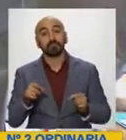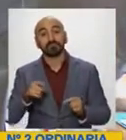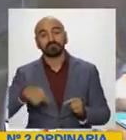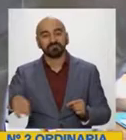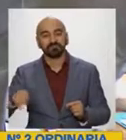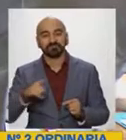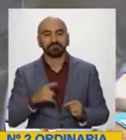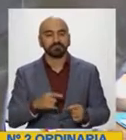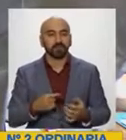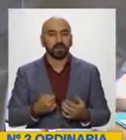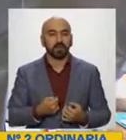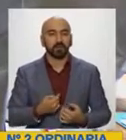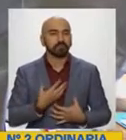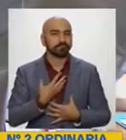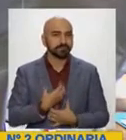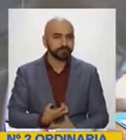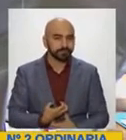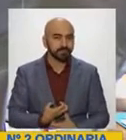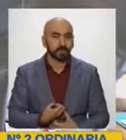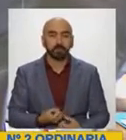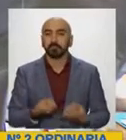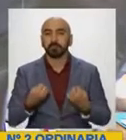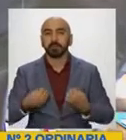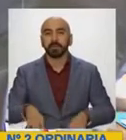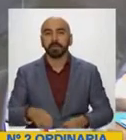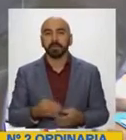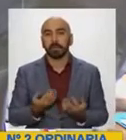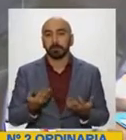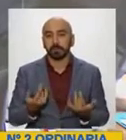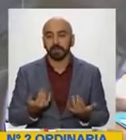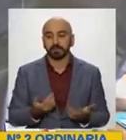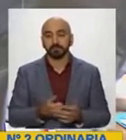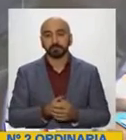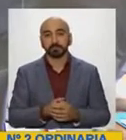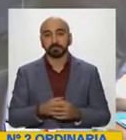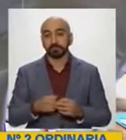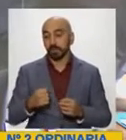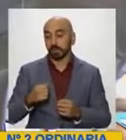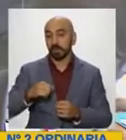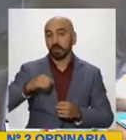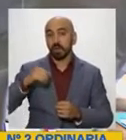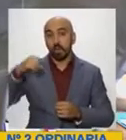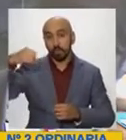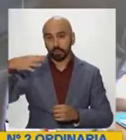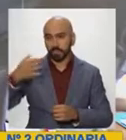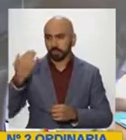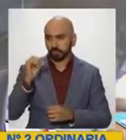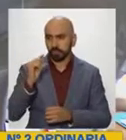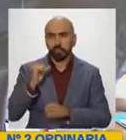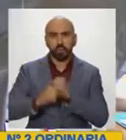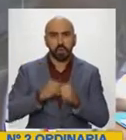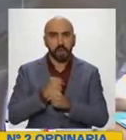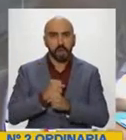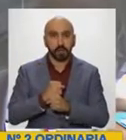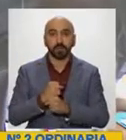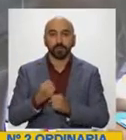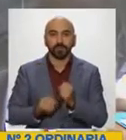desesperanza. La luz llegó hace poco más de un año. El agua es un problema. Están